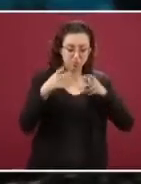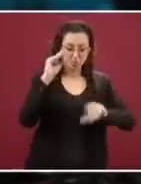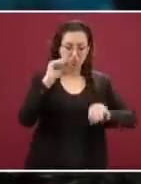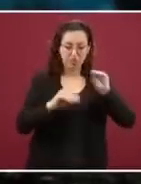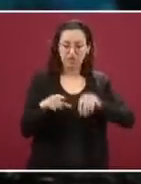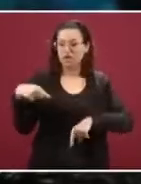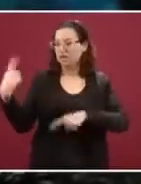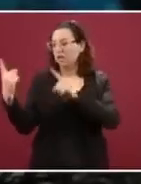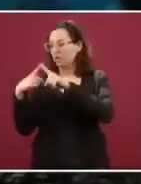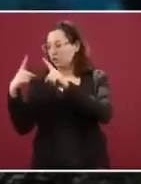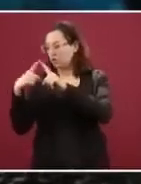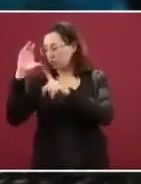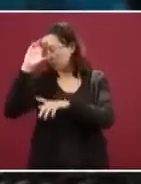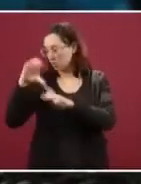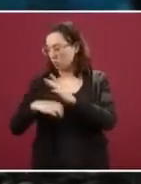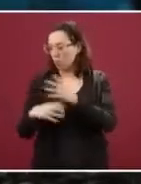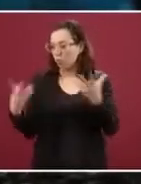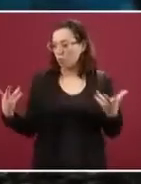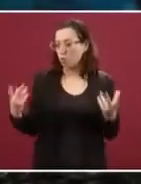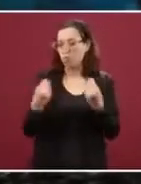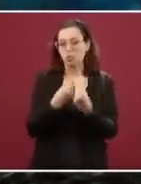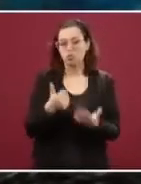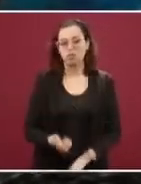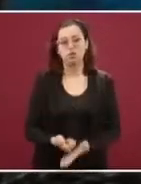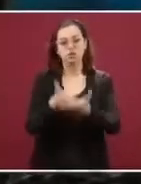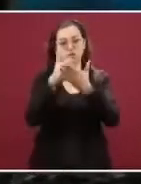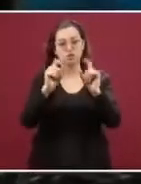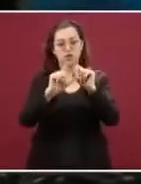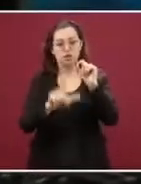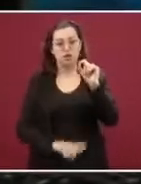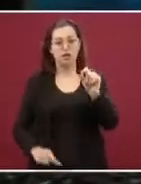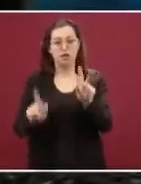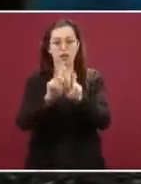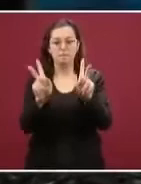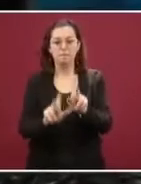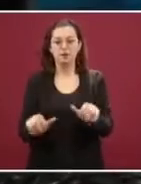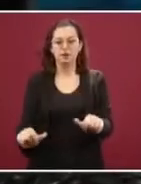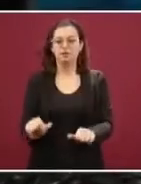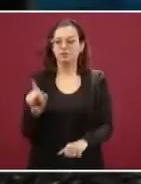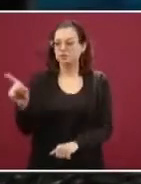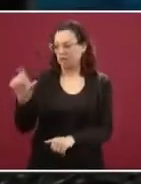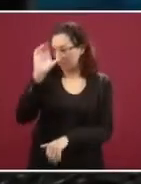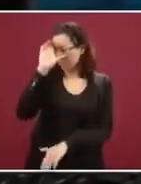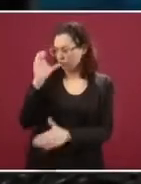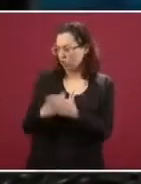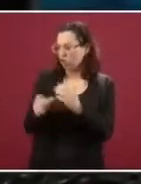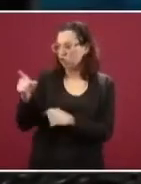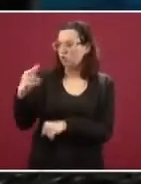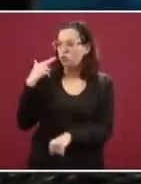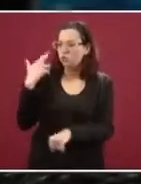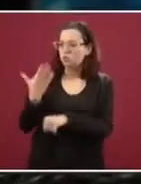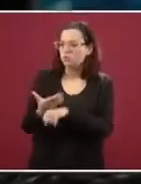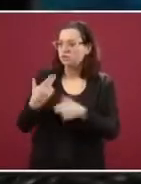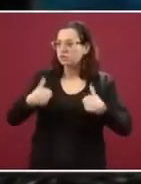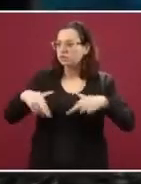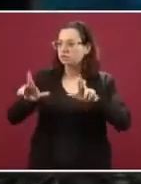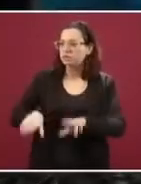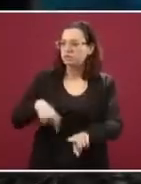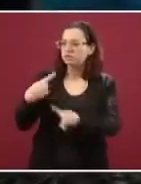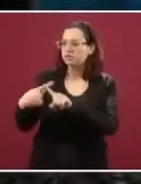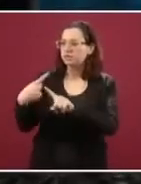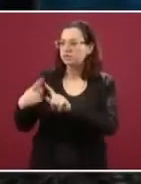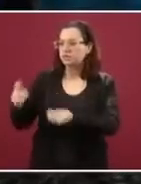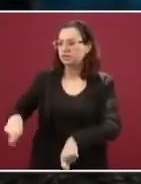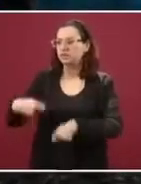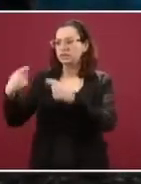le ayude a pacificar el país. Quisiera saber quién o qué persona es el enlace para esta estrategia